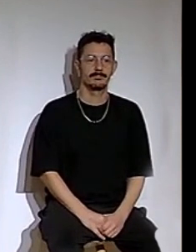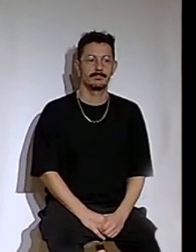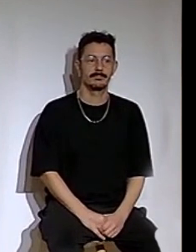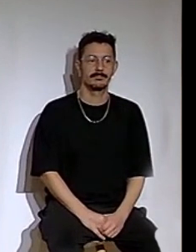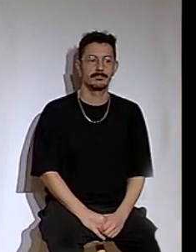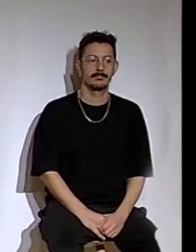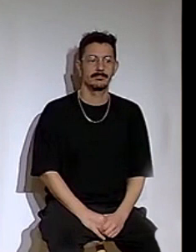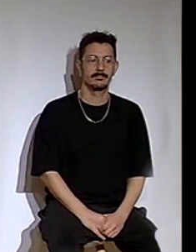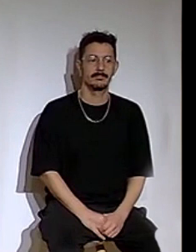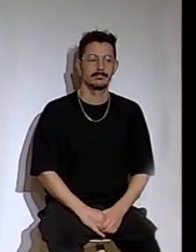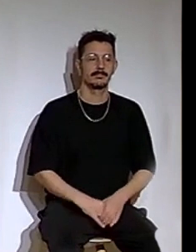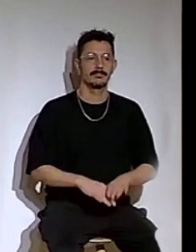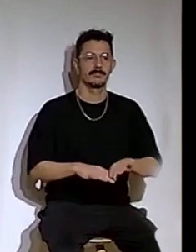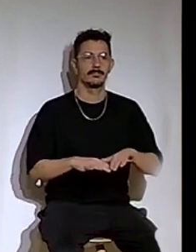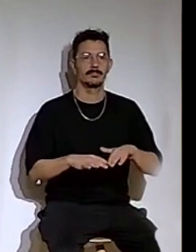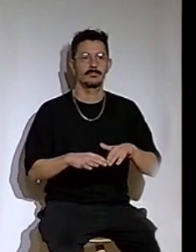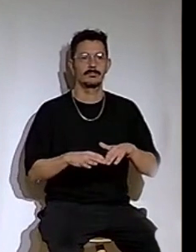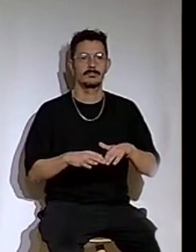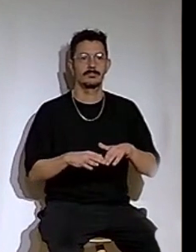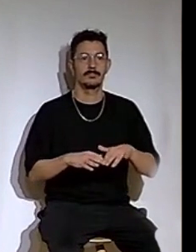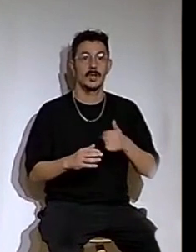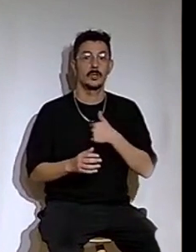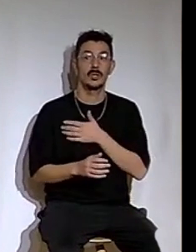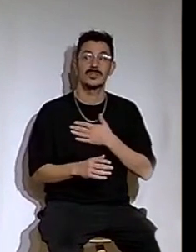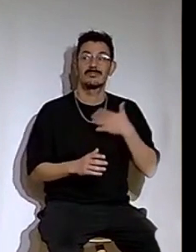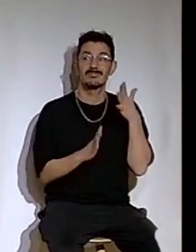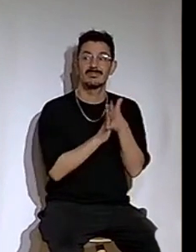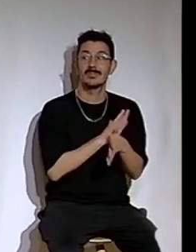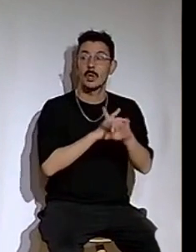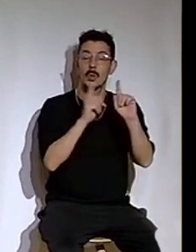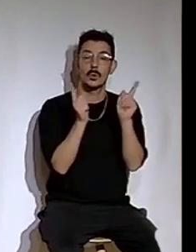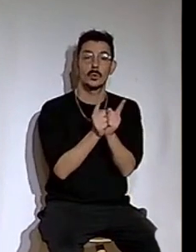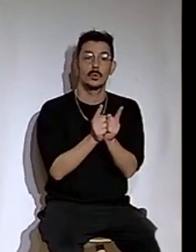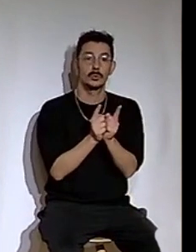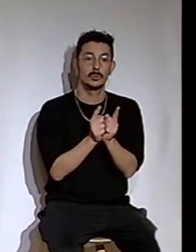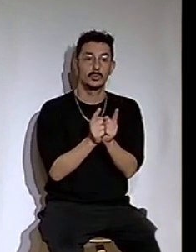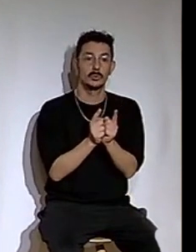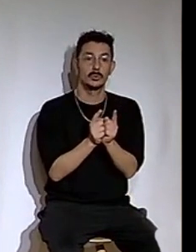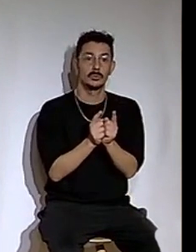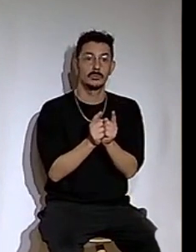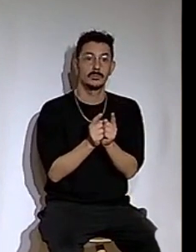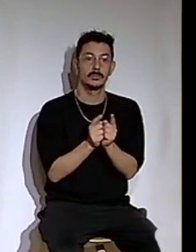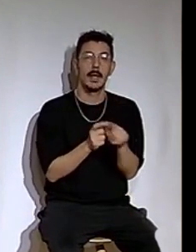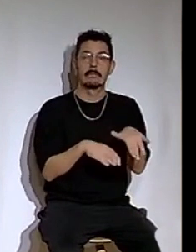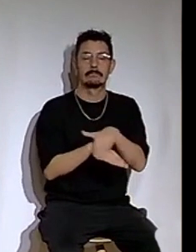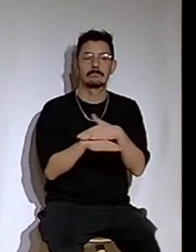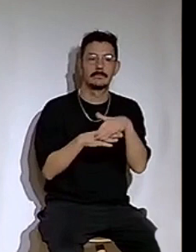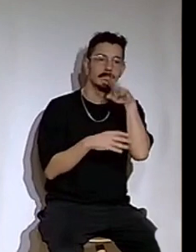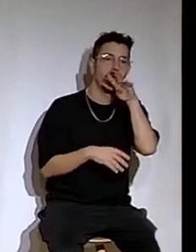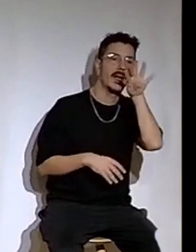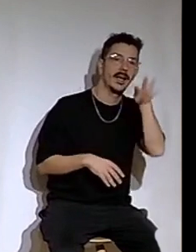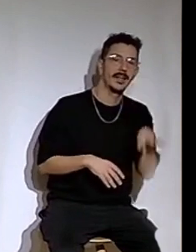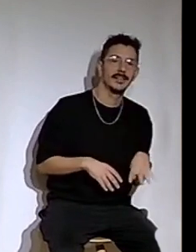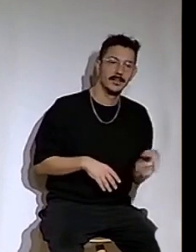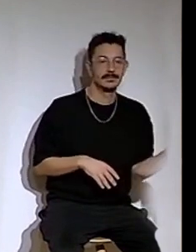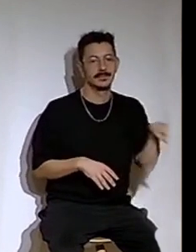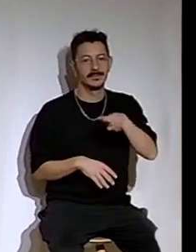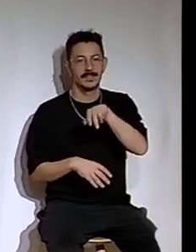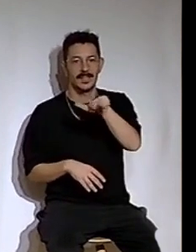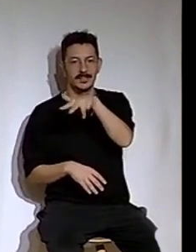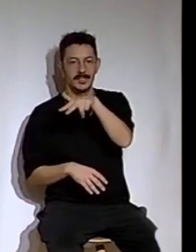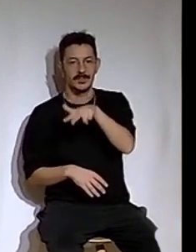Ahora yo volví a explicar una miqueta o un Smart que hay perdón Bueno ya me pasa Tal el Catalán al